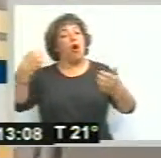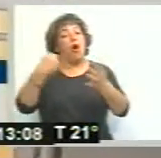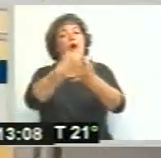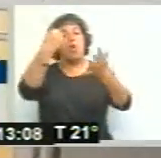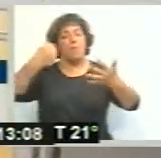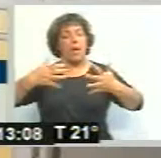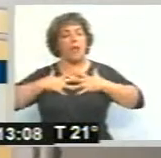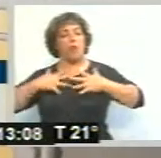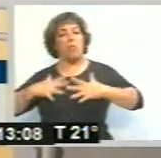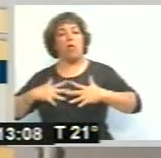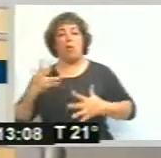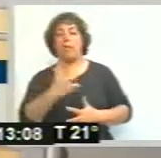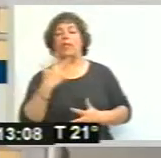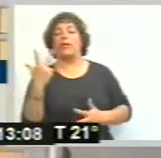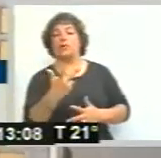tres